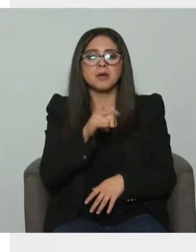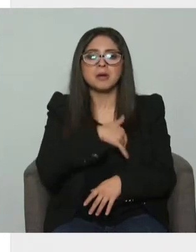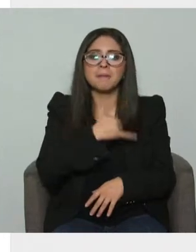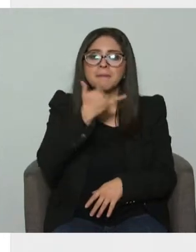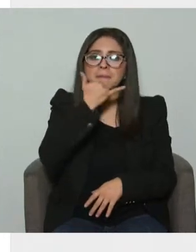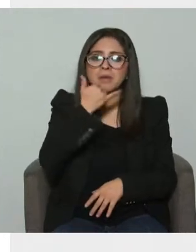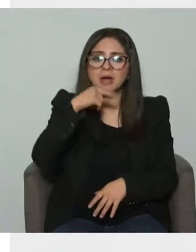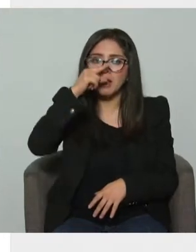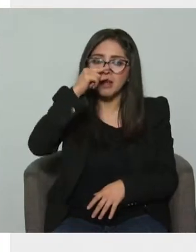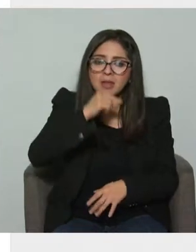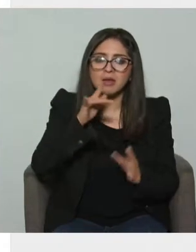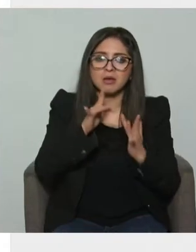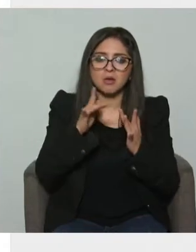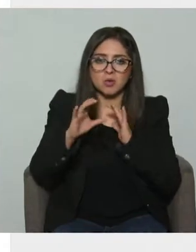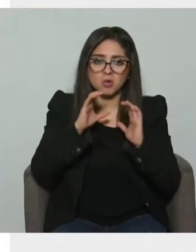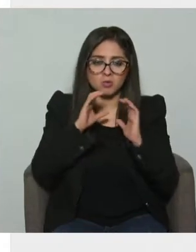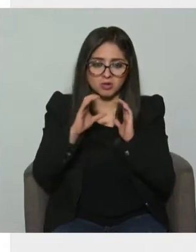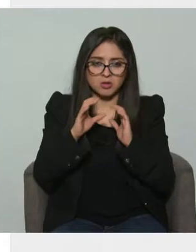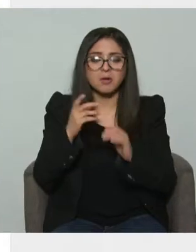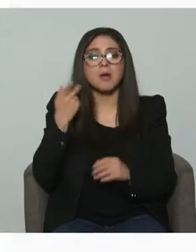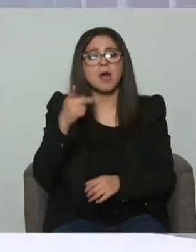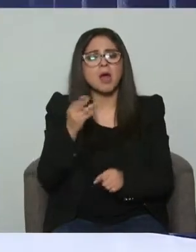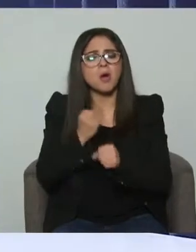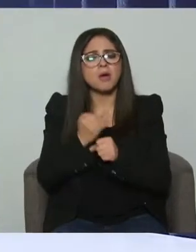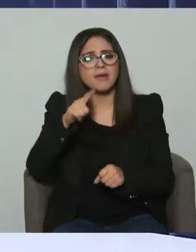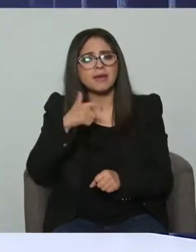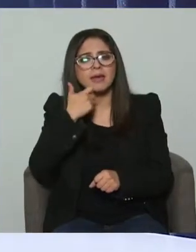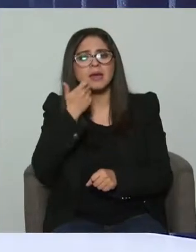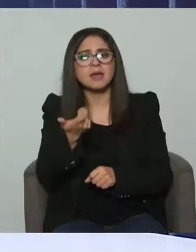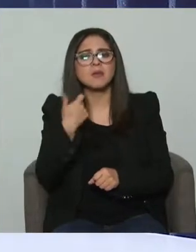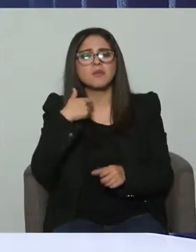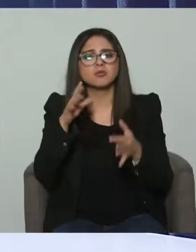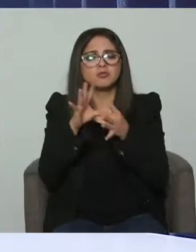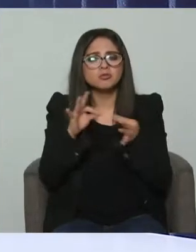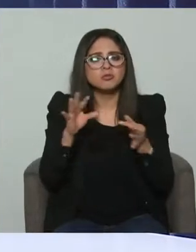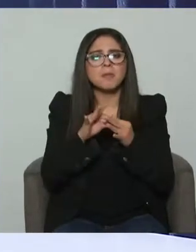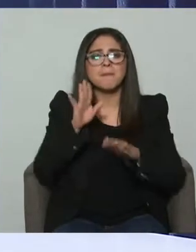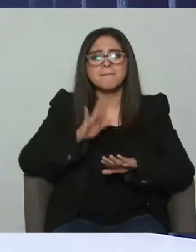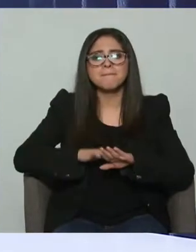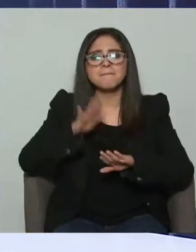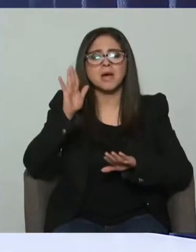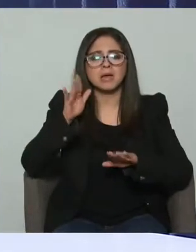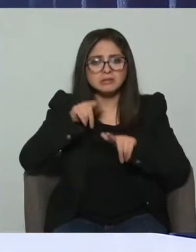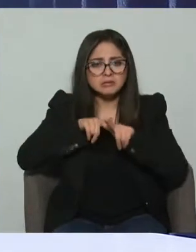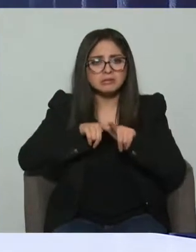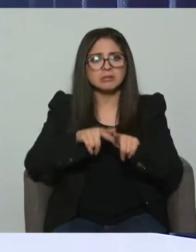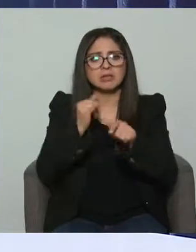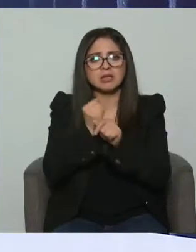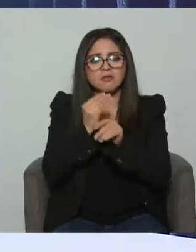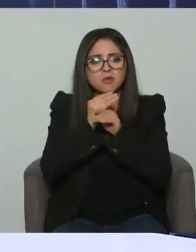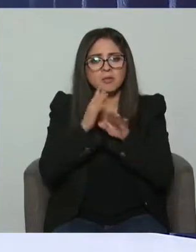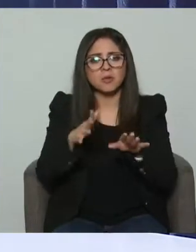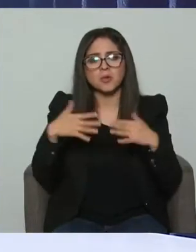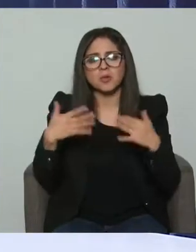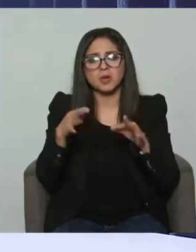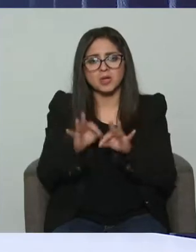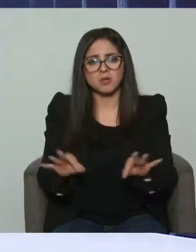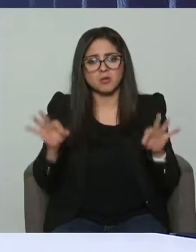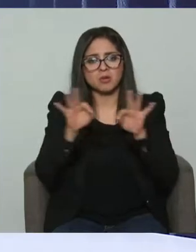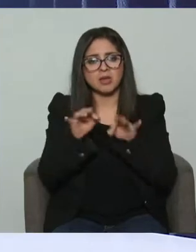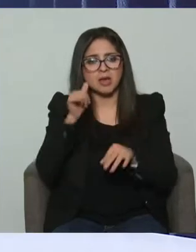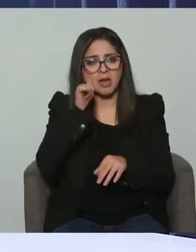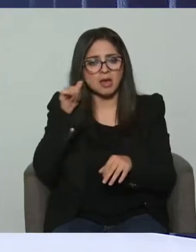falla técnica, pero nos urge pues finalmente hablar contigo para que nos amplíes esta información del anuncio tan importante que hicieron el